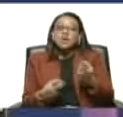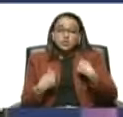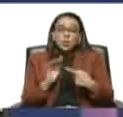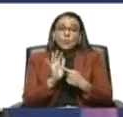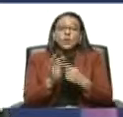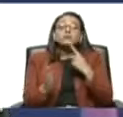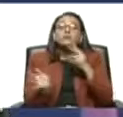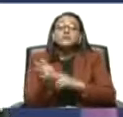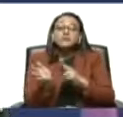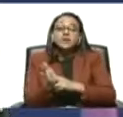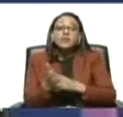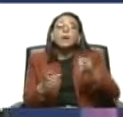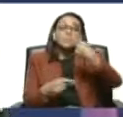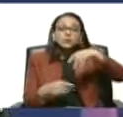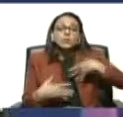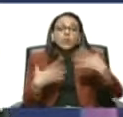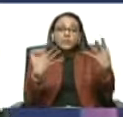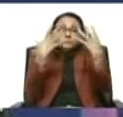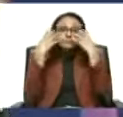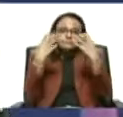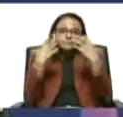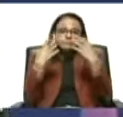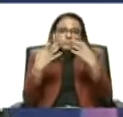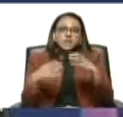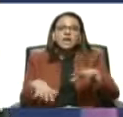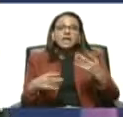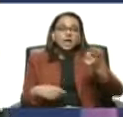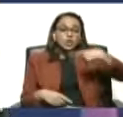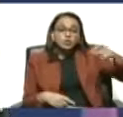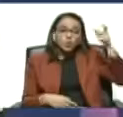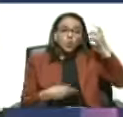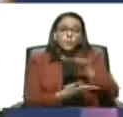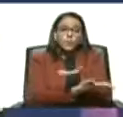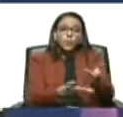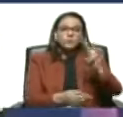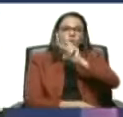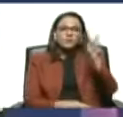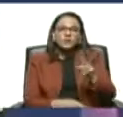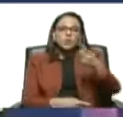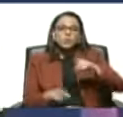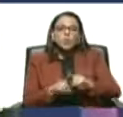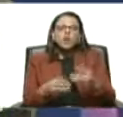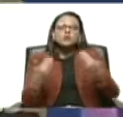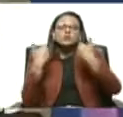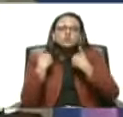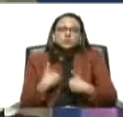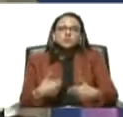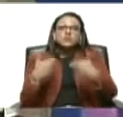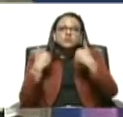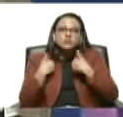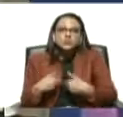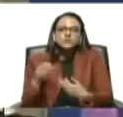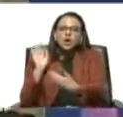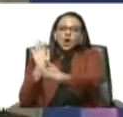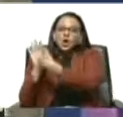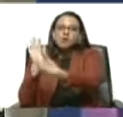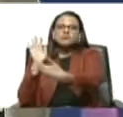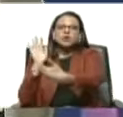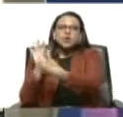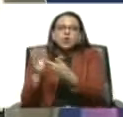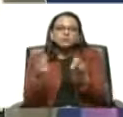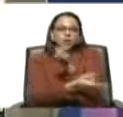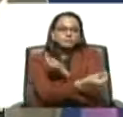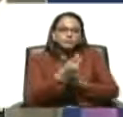entienda lo que el pueblo venezolano ha sufrido, víctima del bloqueo económico,